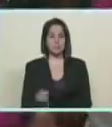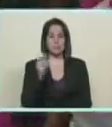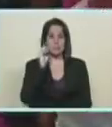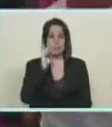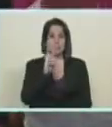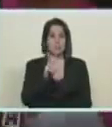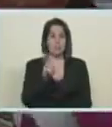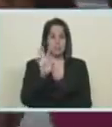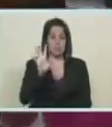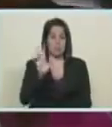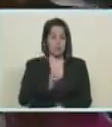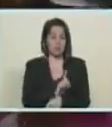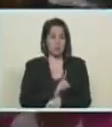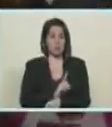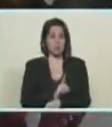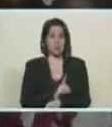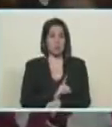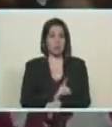un momentico, un segundo.